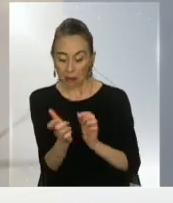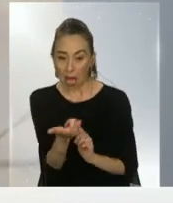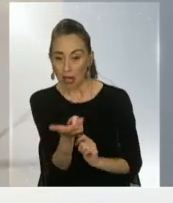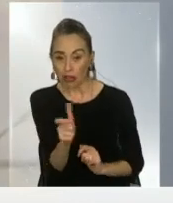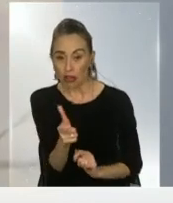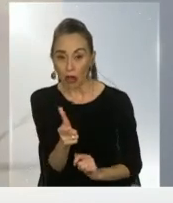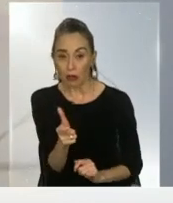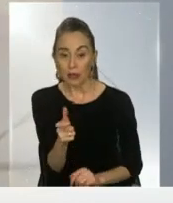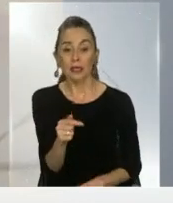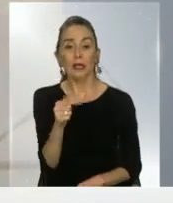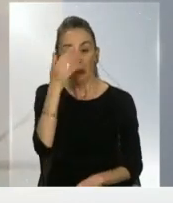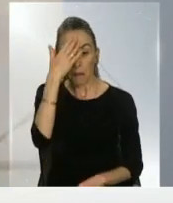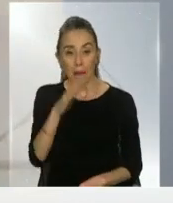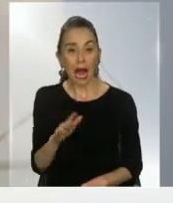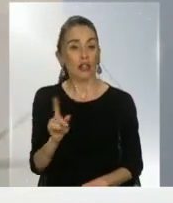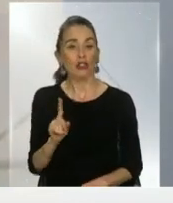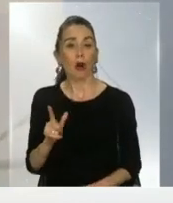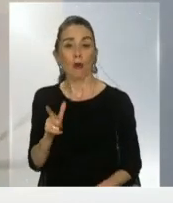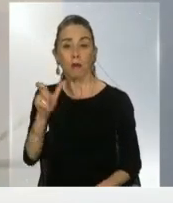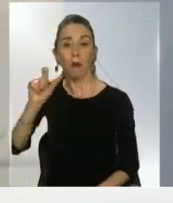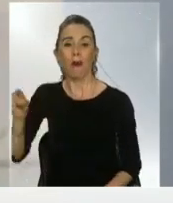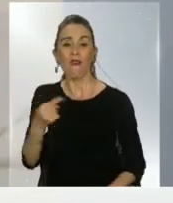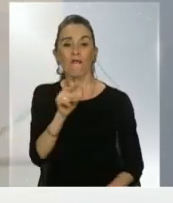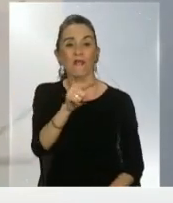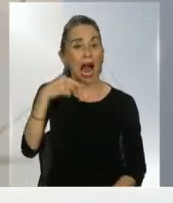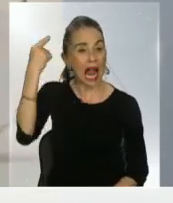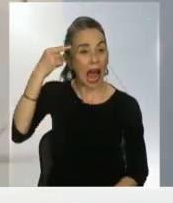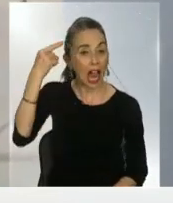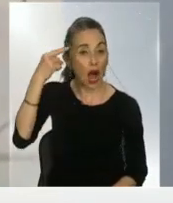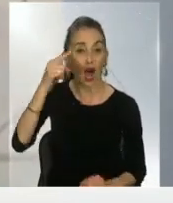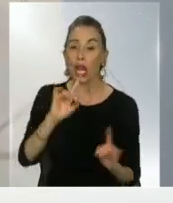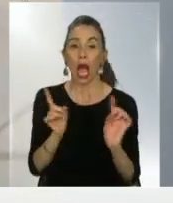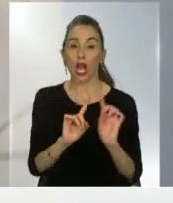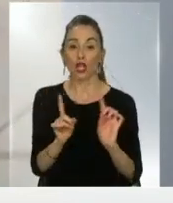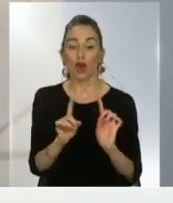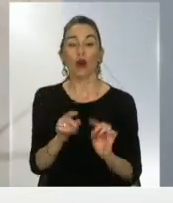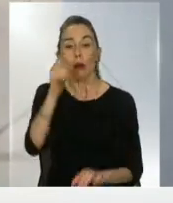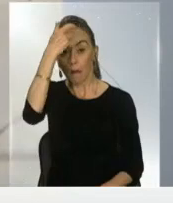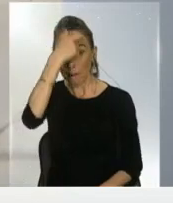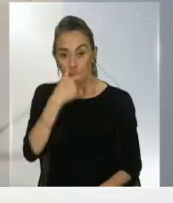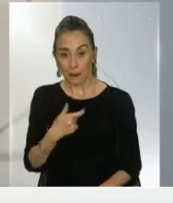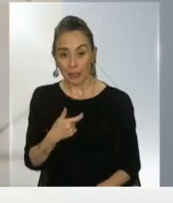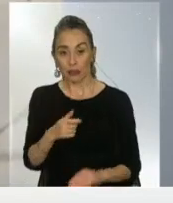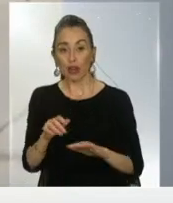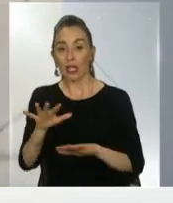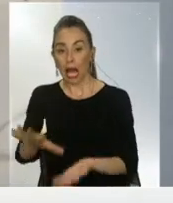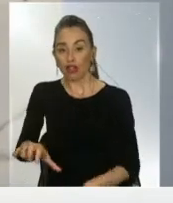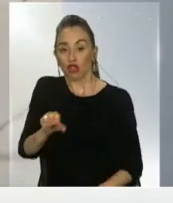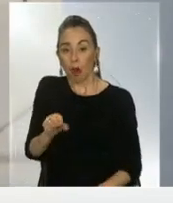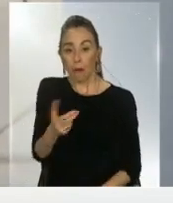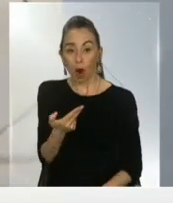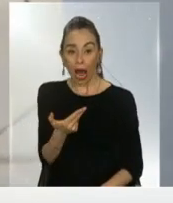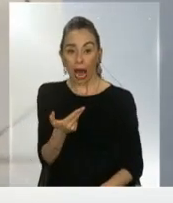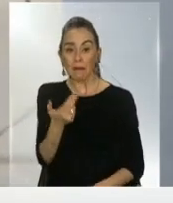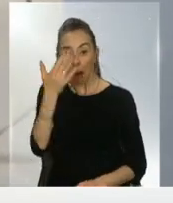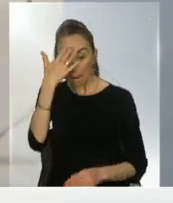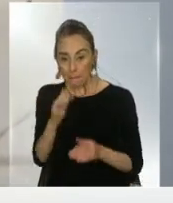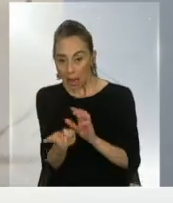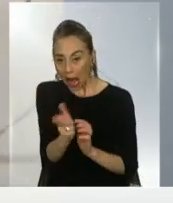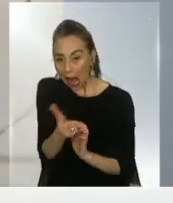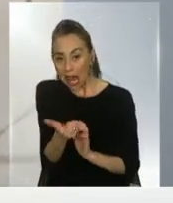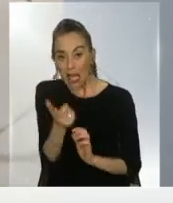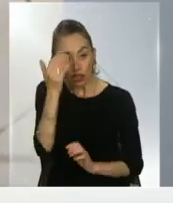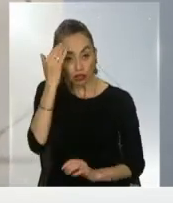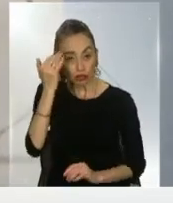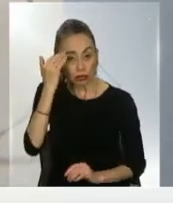indebida. Acá no existió una bala loca, sino que existió una manipulación indebida de un arma de fuego